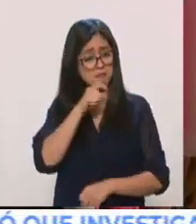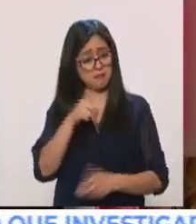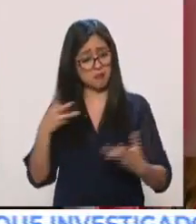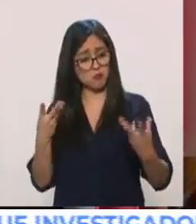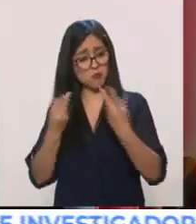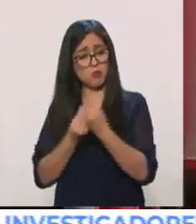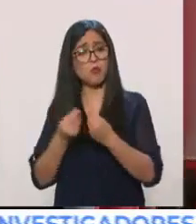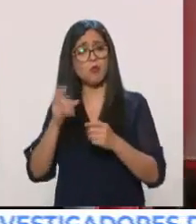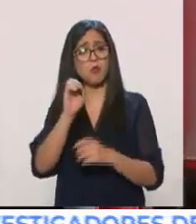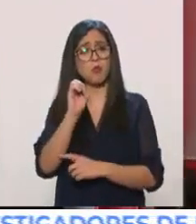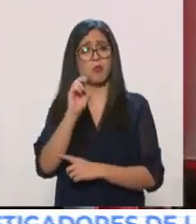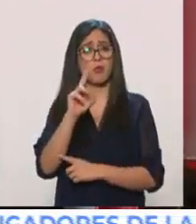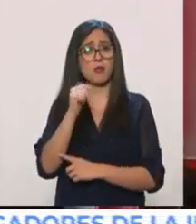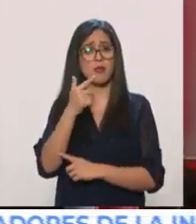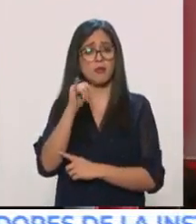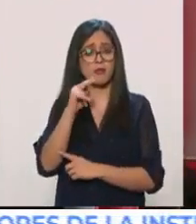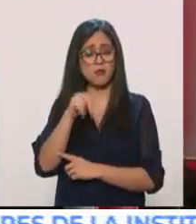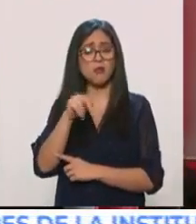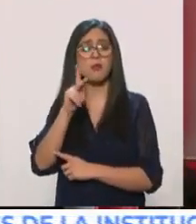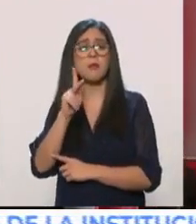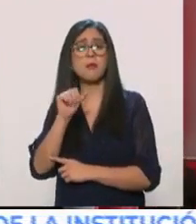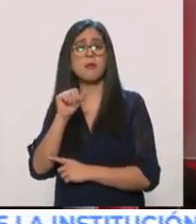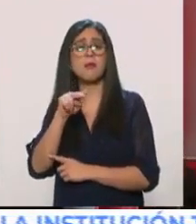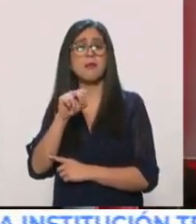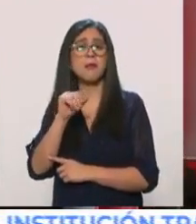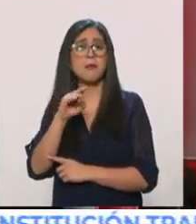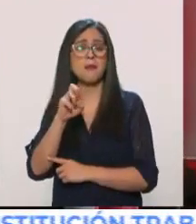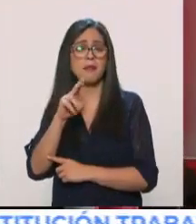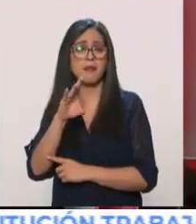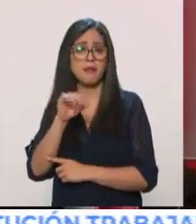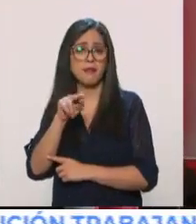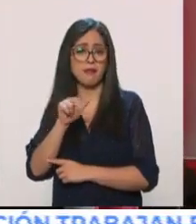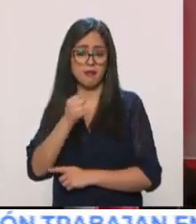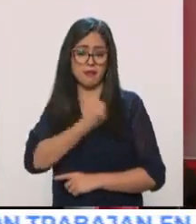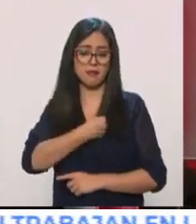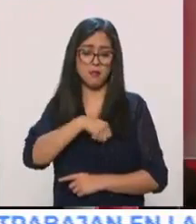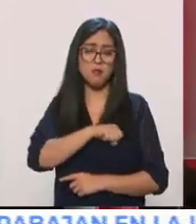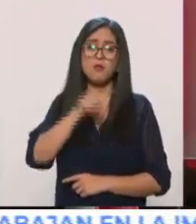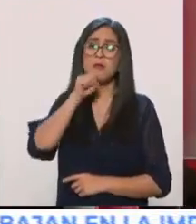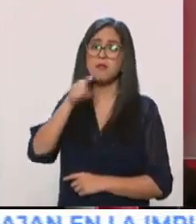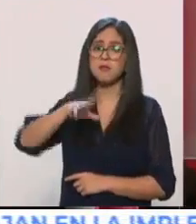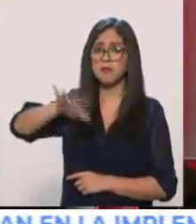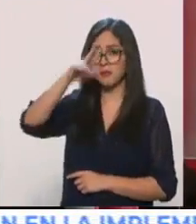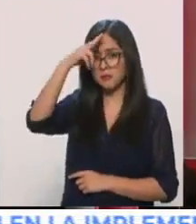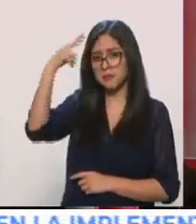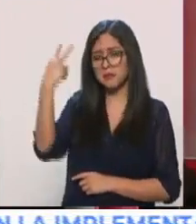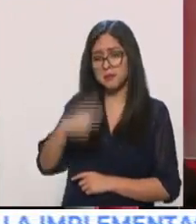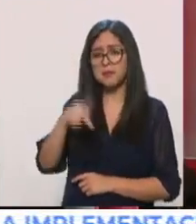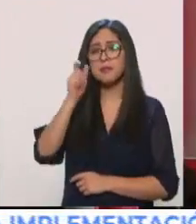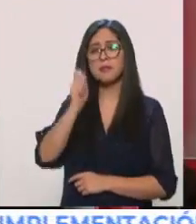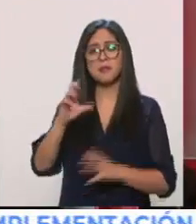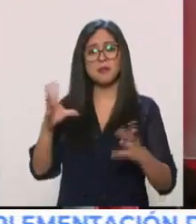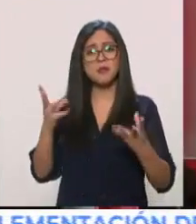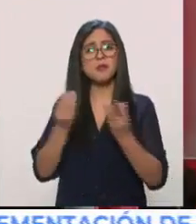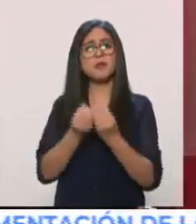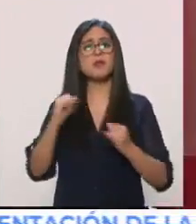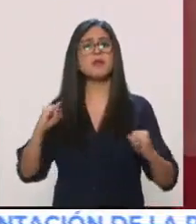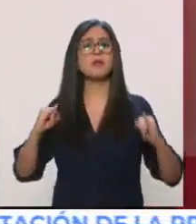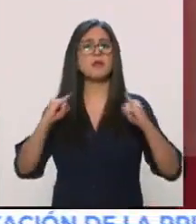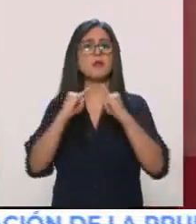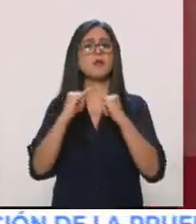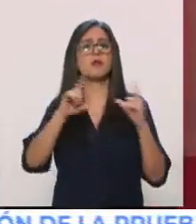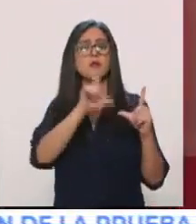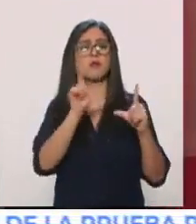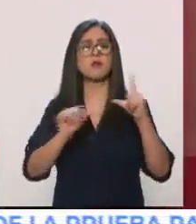Organización Panamericana de la Salud, de la Oficina de México y del Instituto Nacional de Perinatología.